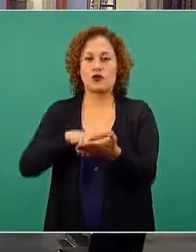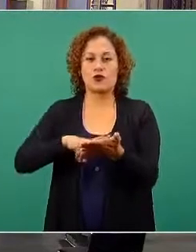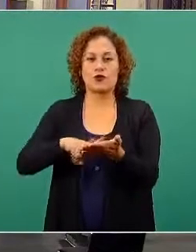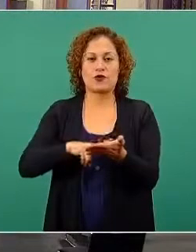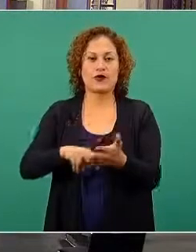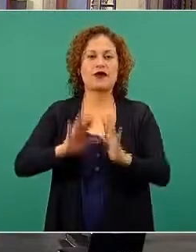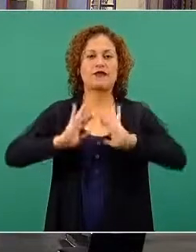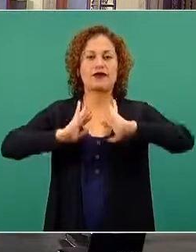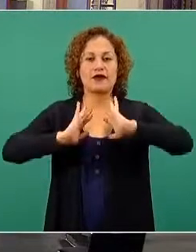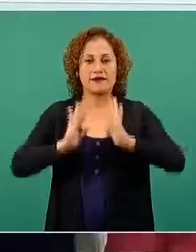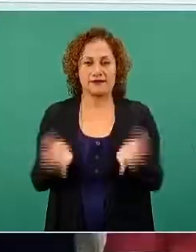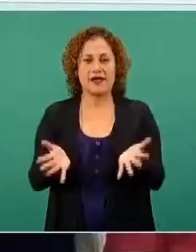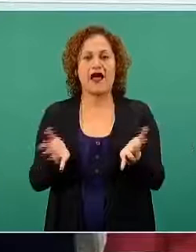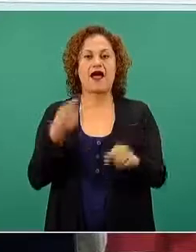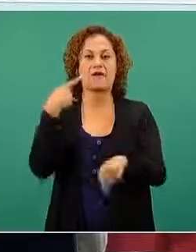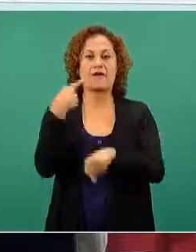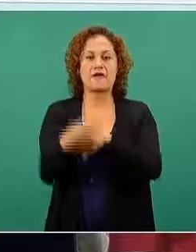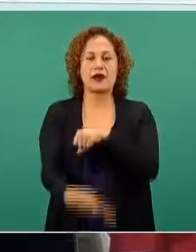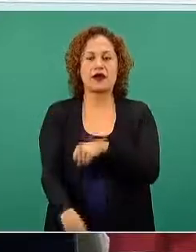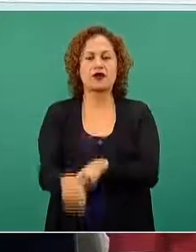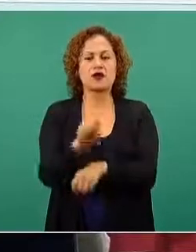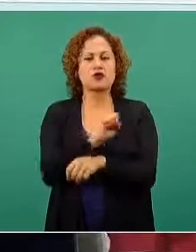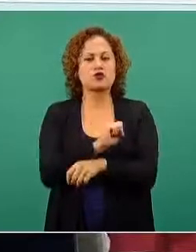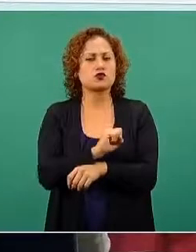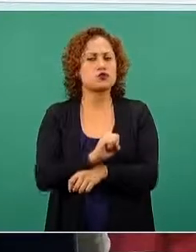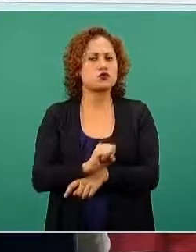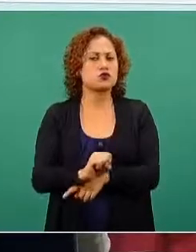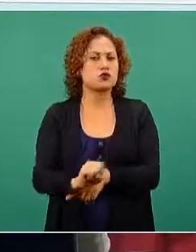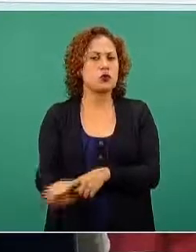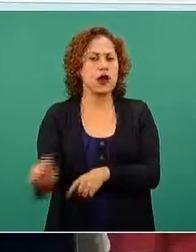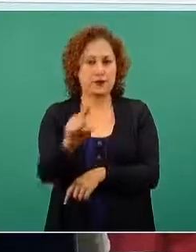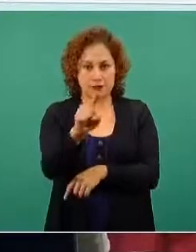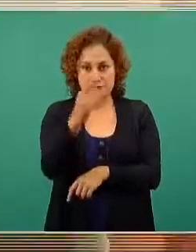verde, es el nivel más bajo de riesgo. Siempre hay que recordar,